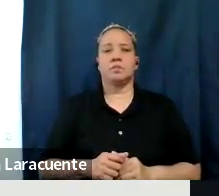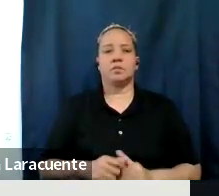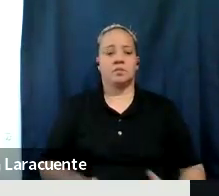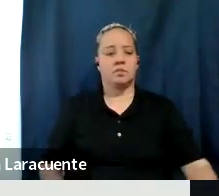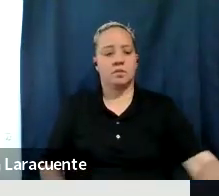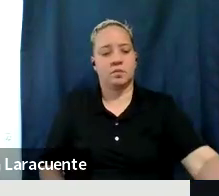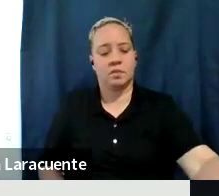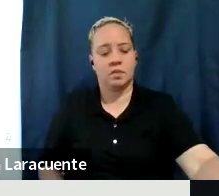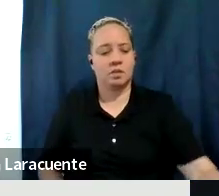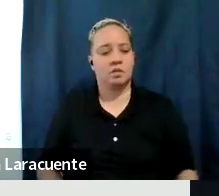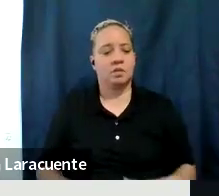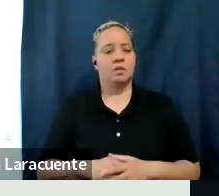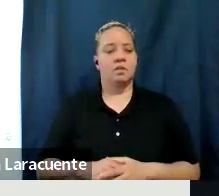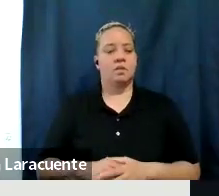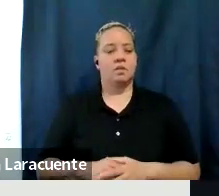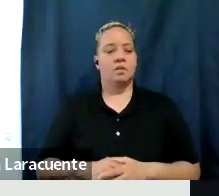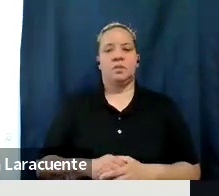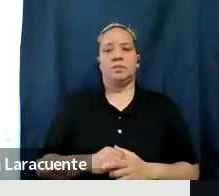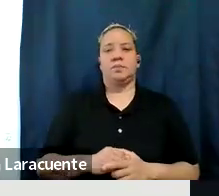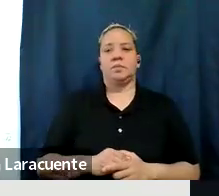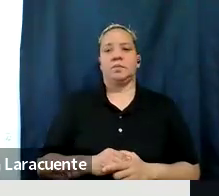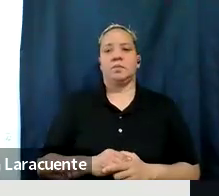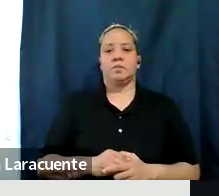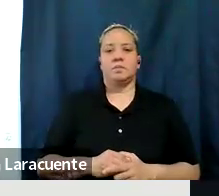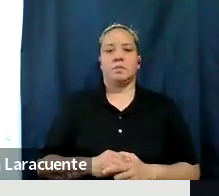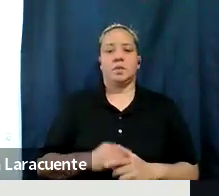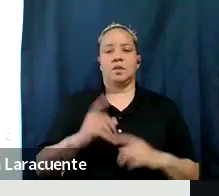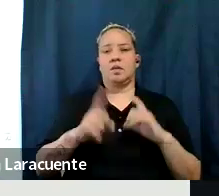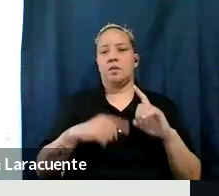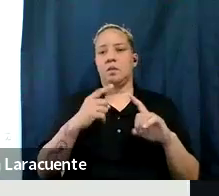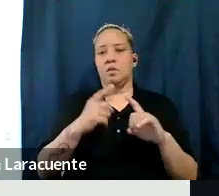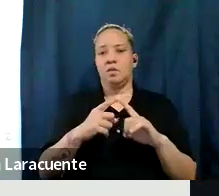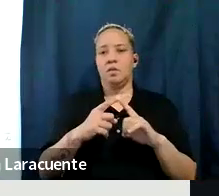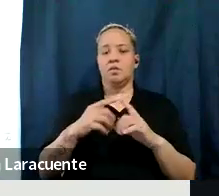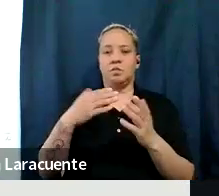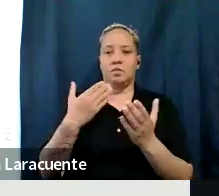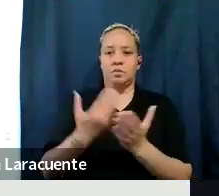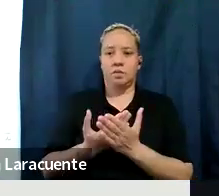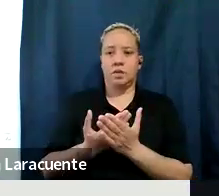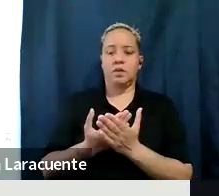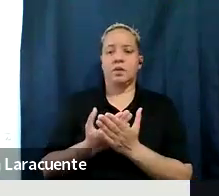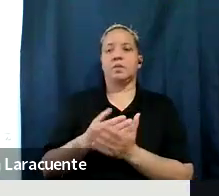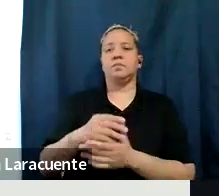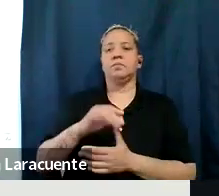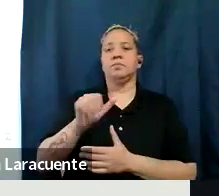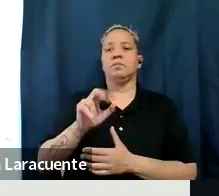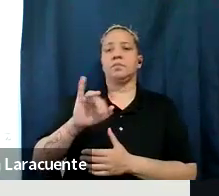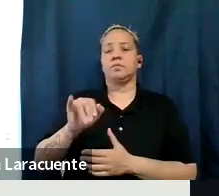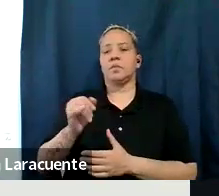cuando arriba Juan Ramón Jiménez y Zenobia Camprubí a Nueva York el 2 de